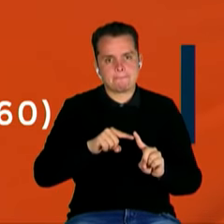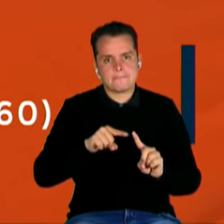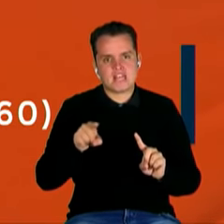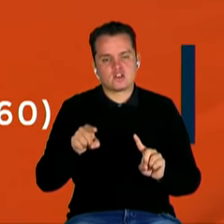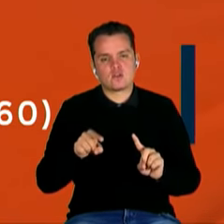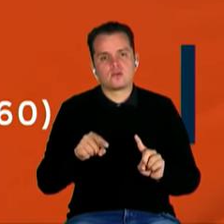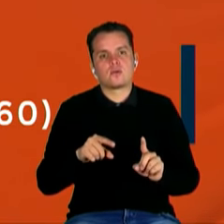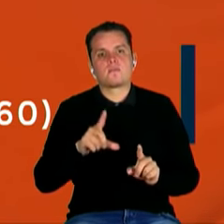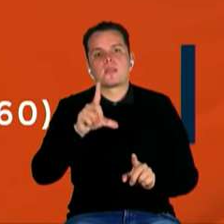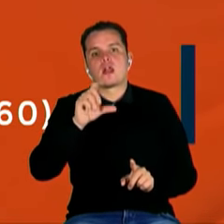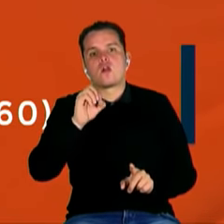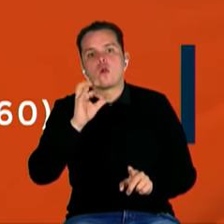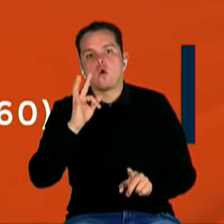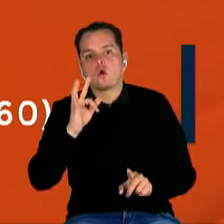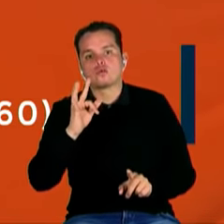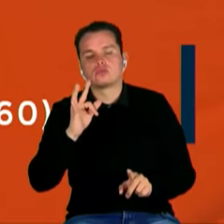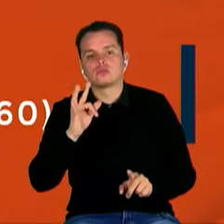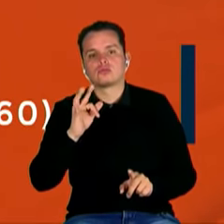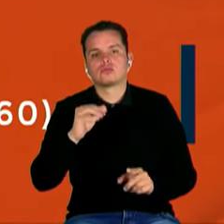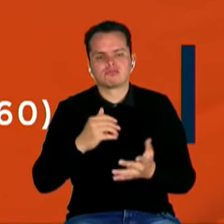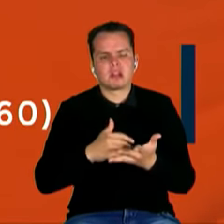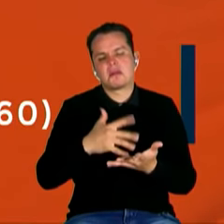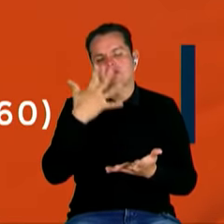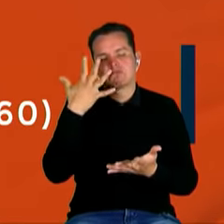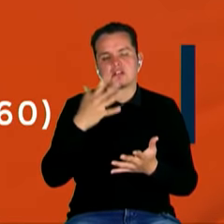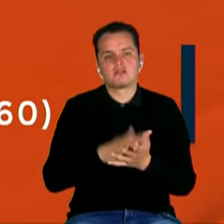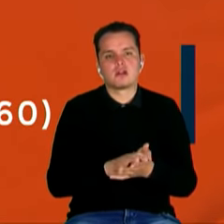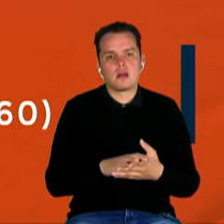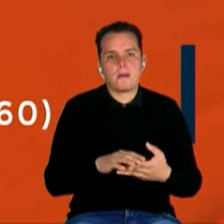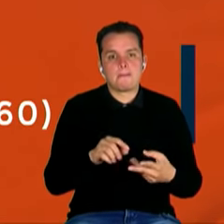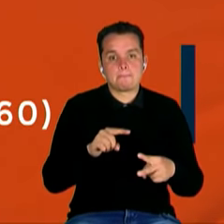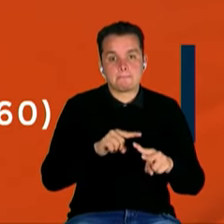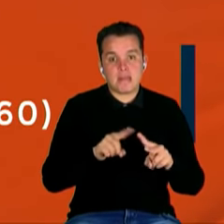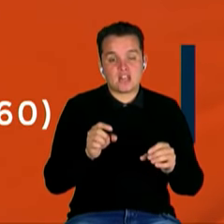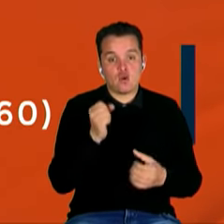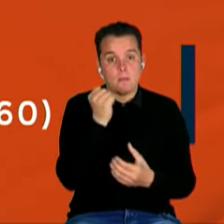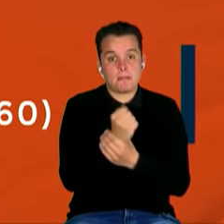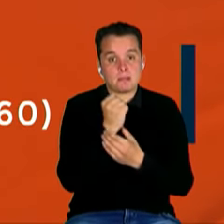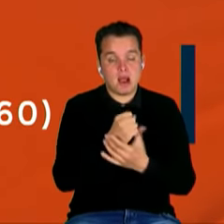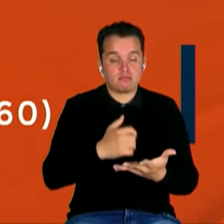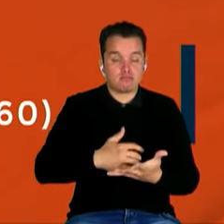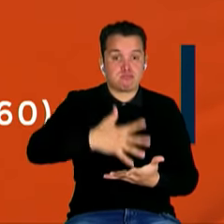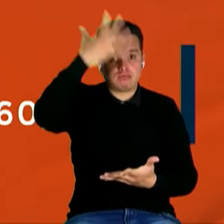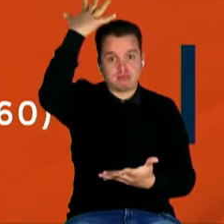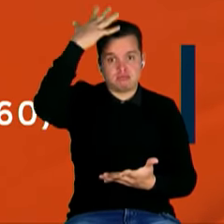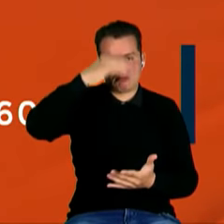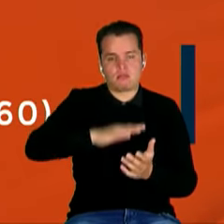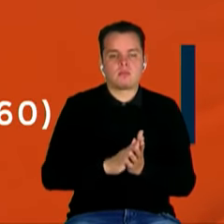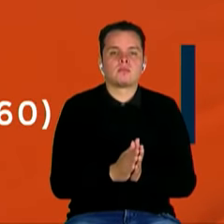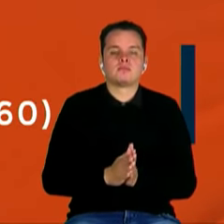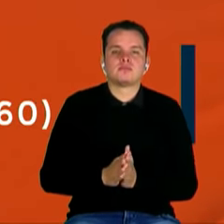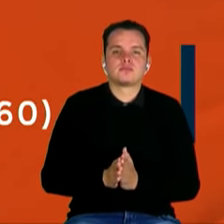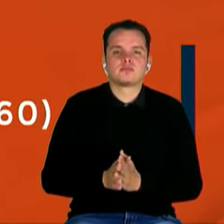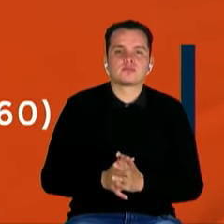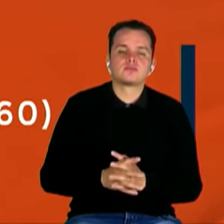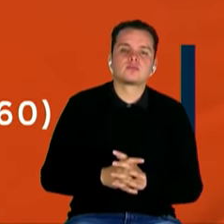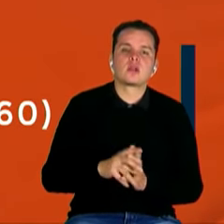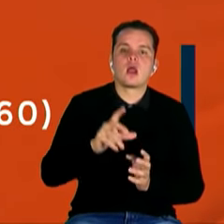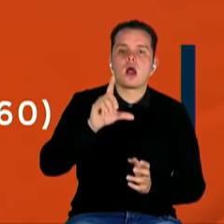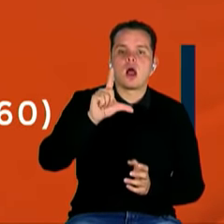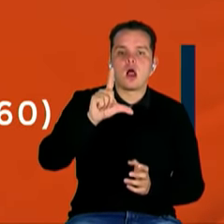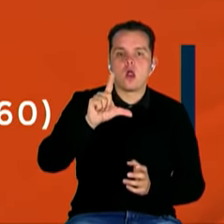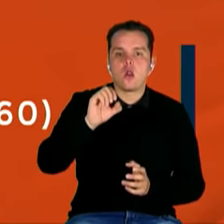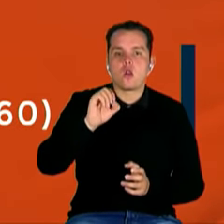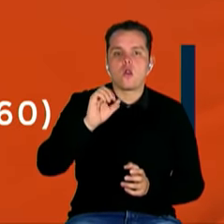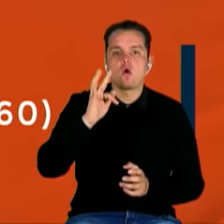también había sido prosperado por caminar al lado de Abraham. Lot, tiene razón, me confundí. Lot también